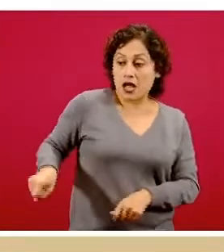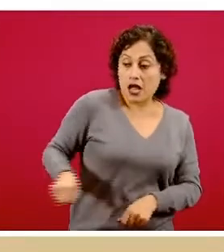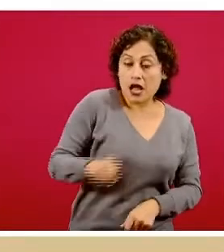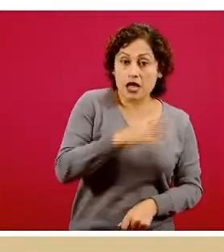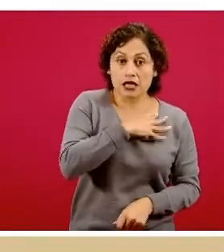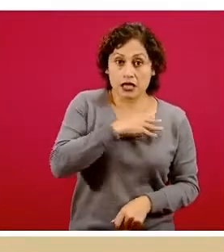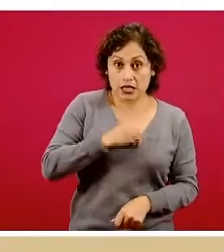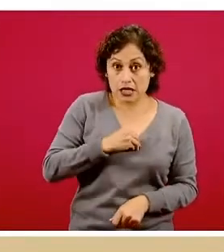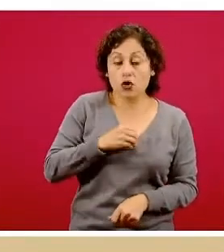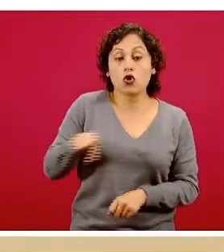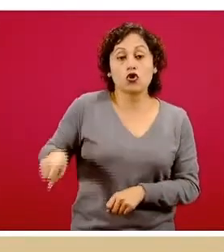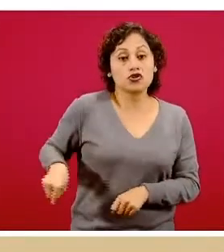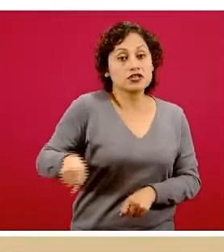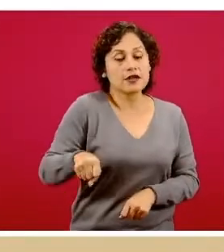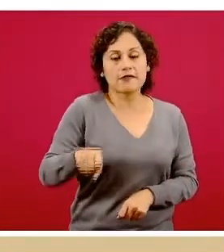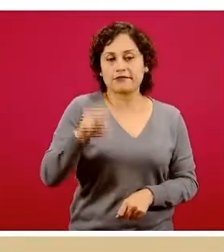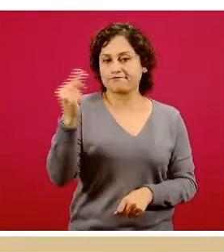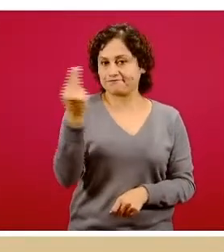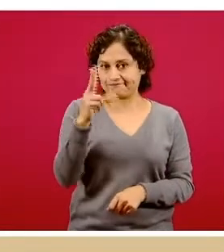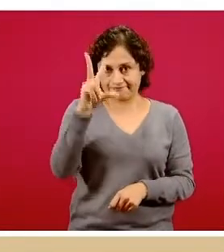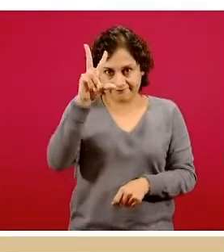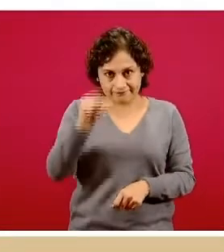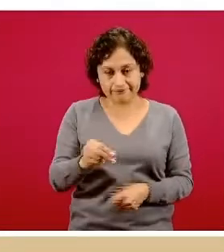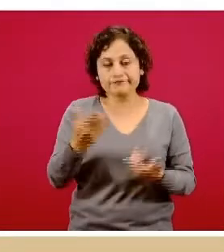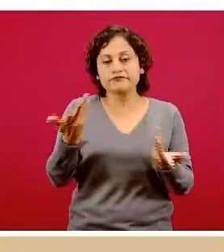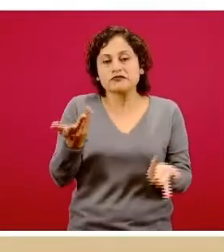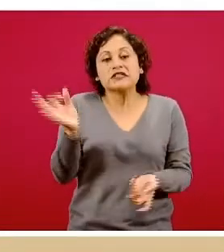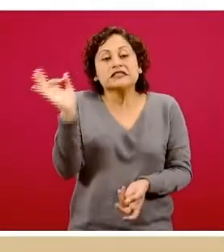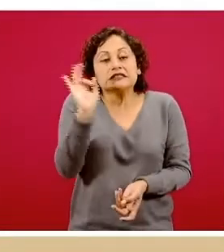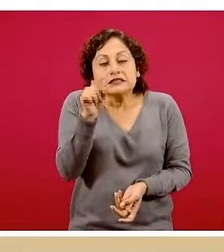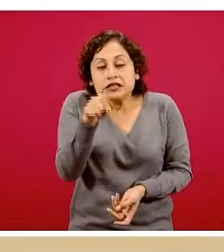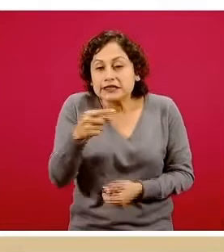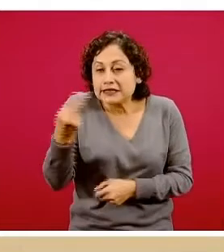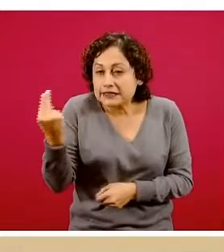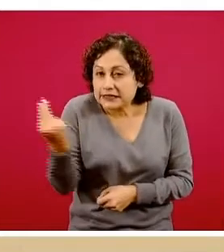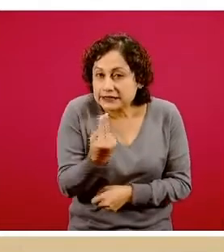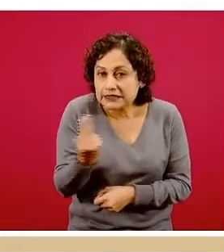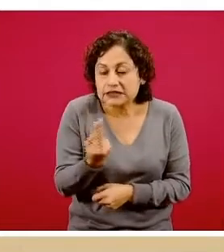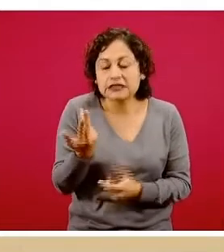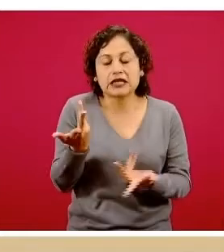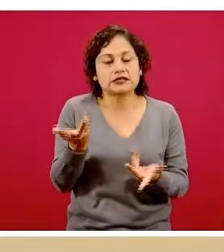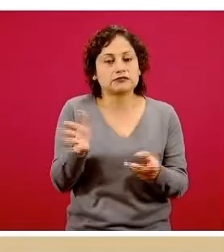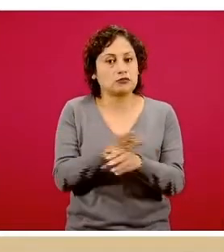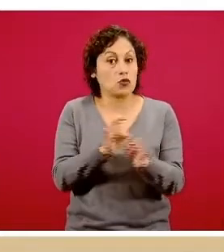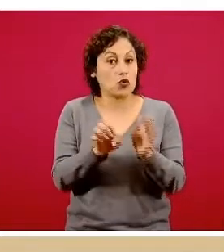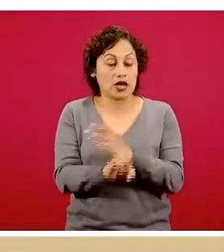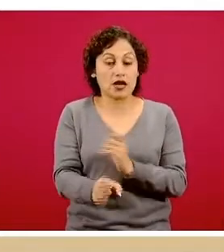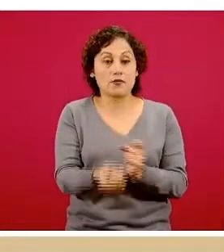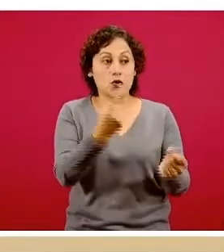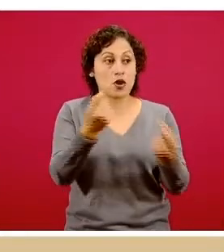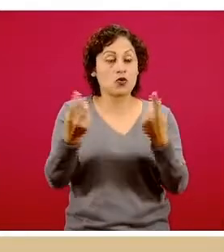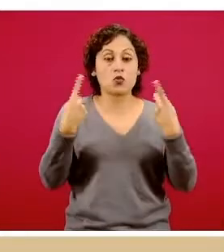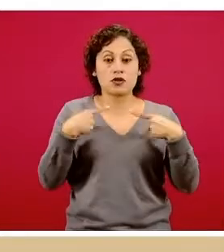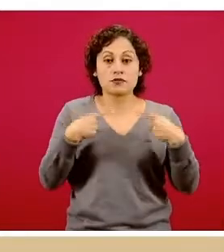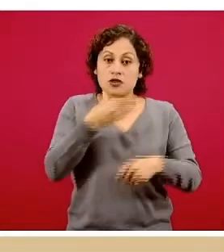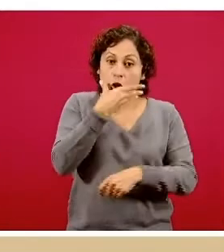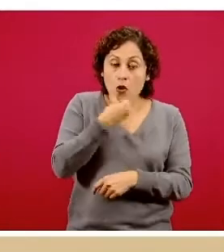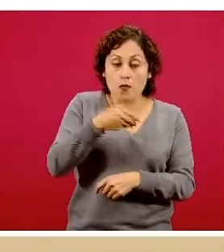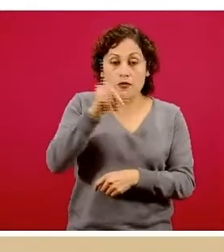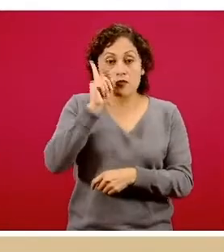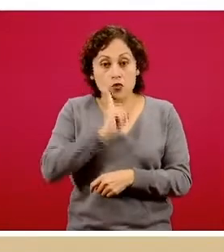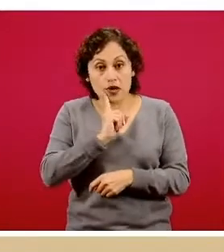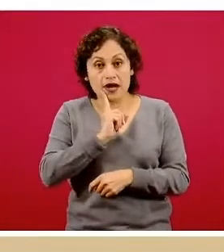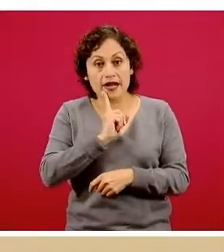a menos que sea necesario. ¿Y a qué se refiere a menos que sea necesario? Las personas, hombres y